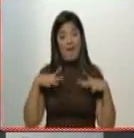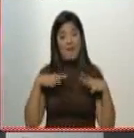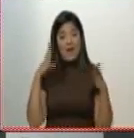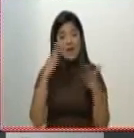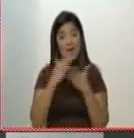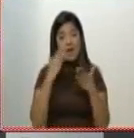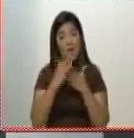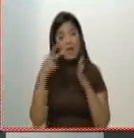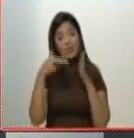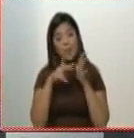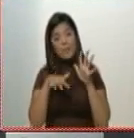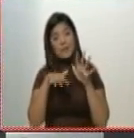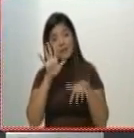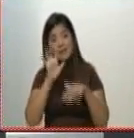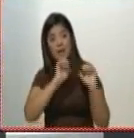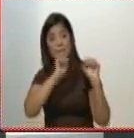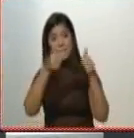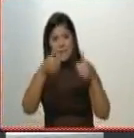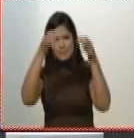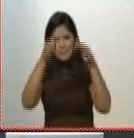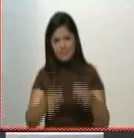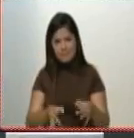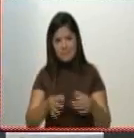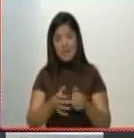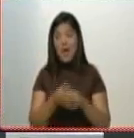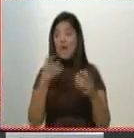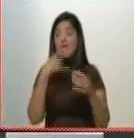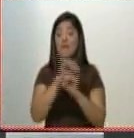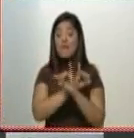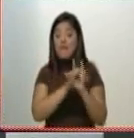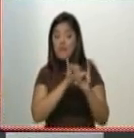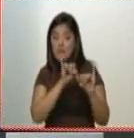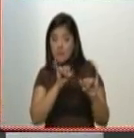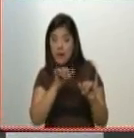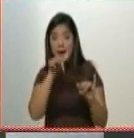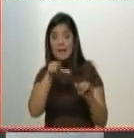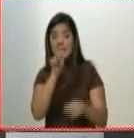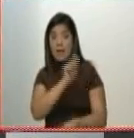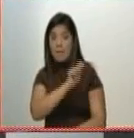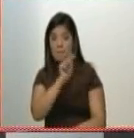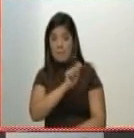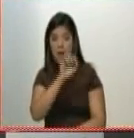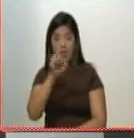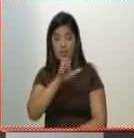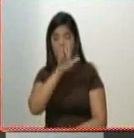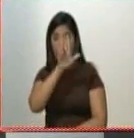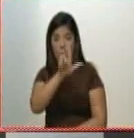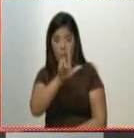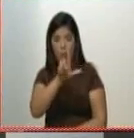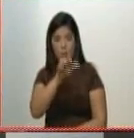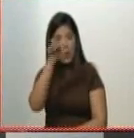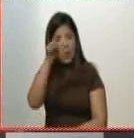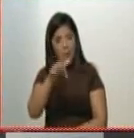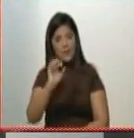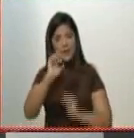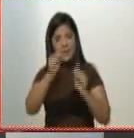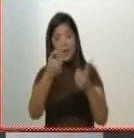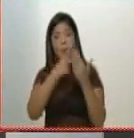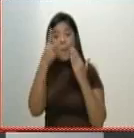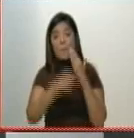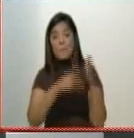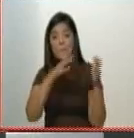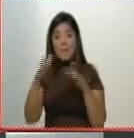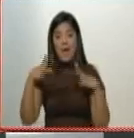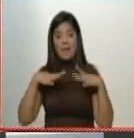escolares 2015 que inician formalmente una vez que finaliza este mes de julio en el día de hoy. Es un plan